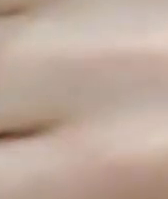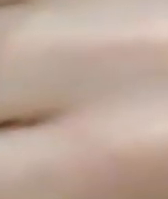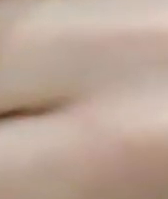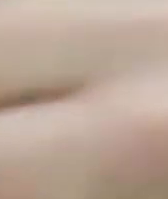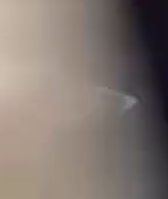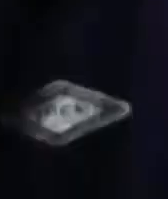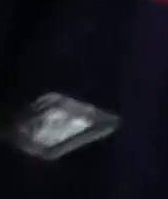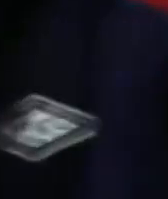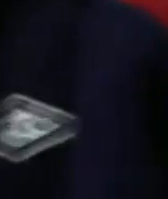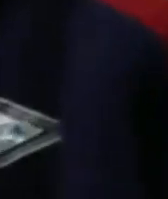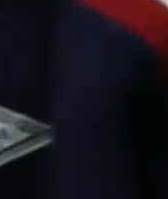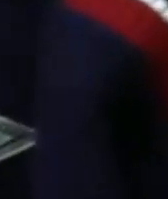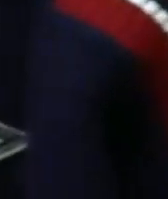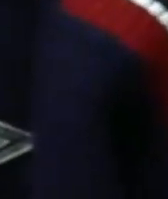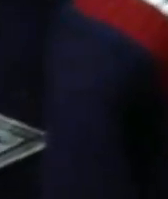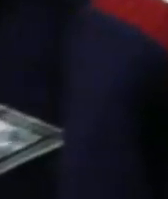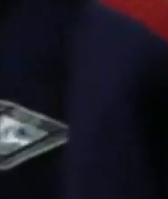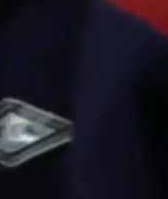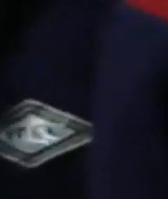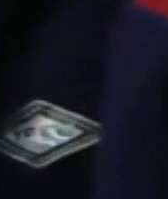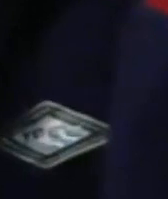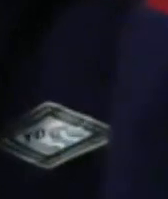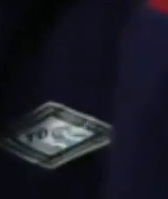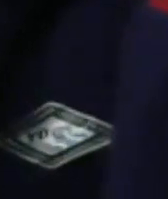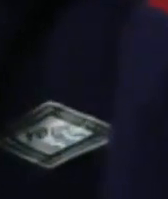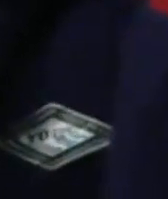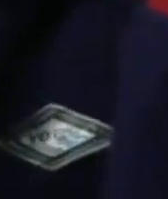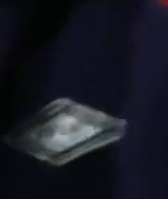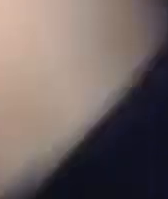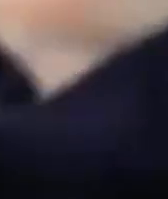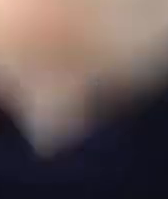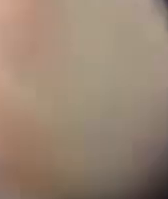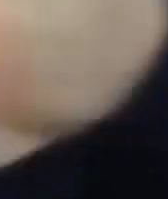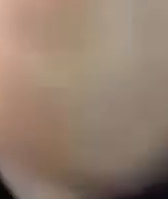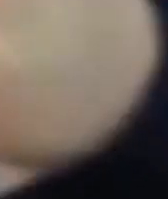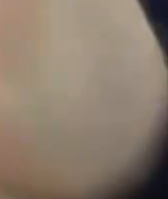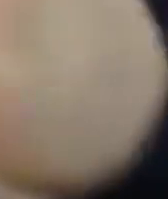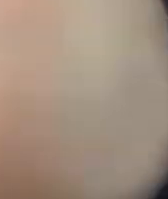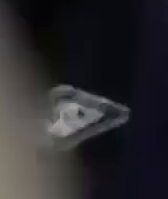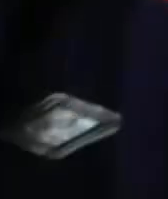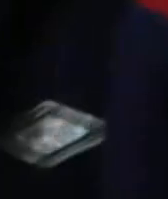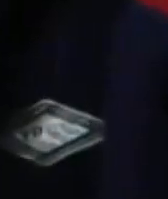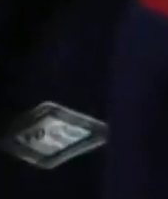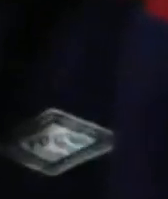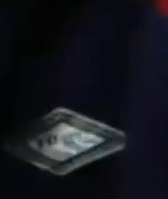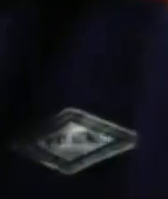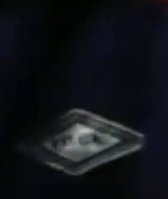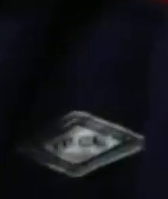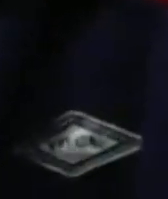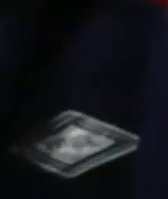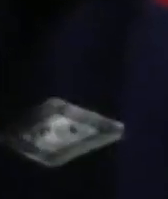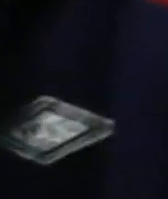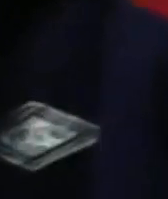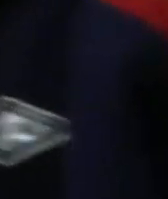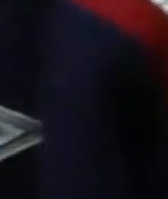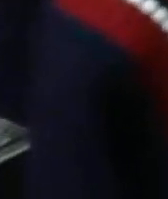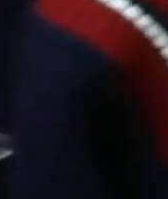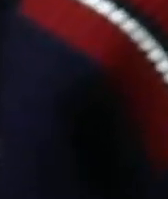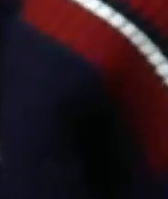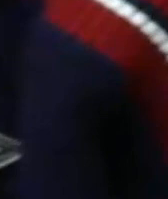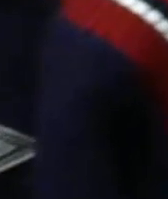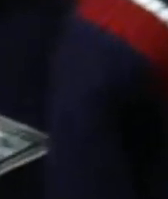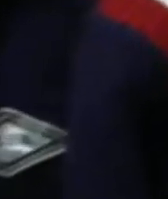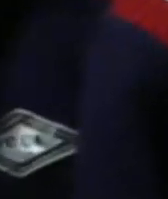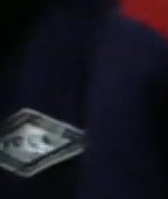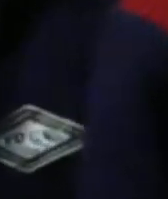¿Qué pasa, amigos? ¿Cómo estamos todos? Y sean muy bienvenidos a la video reacción número 128 en mi canal. Llevamos un montón ya de